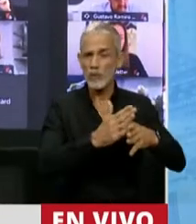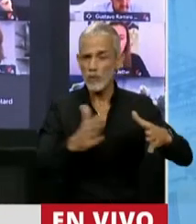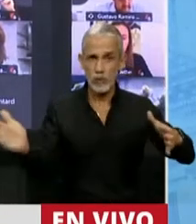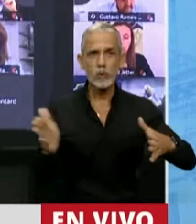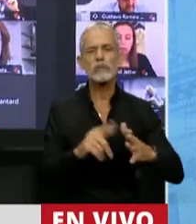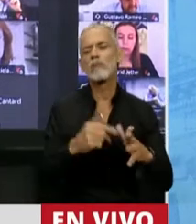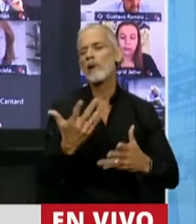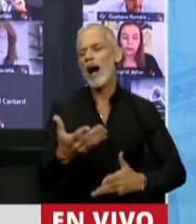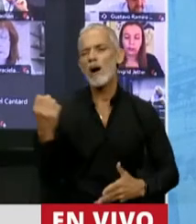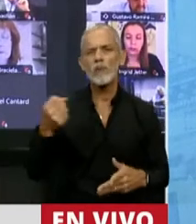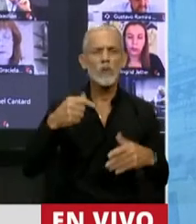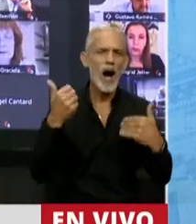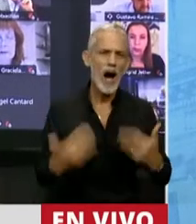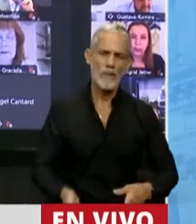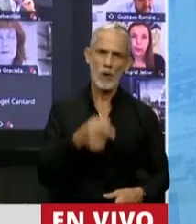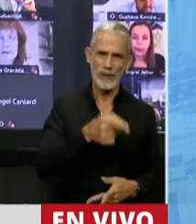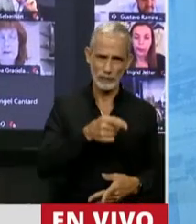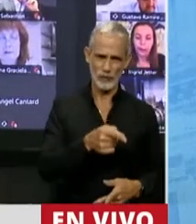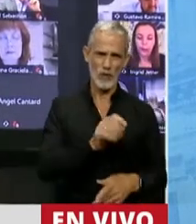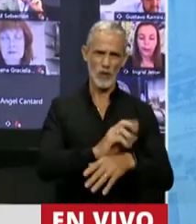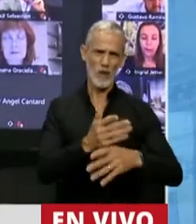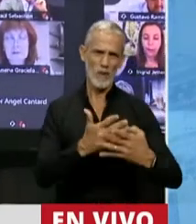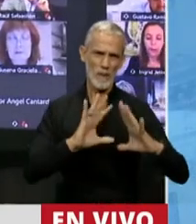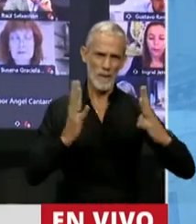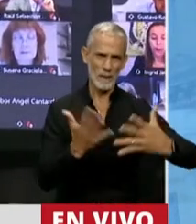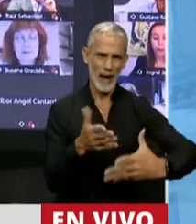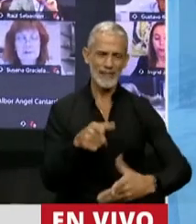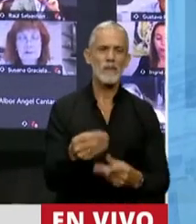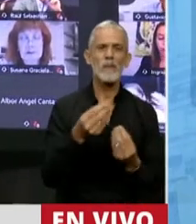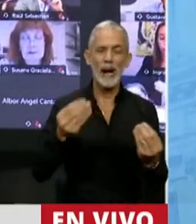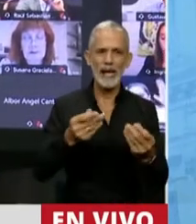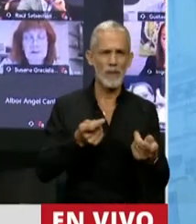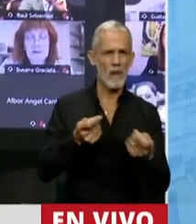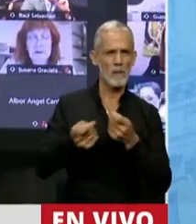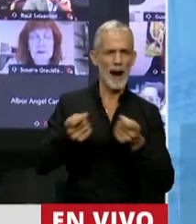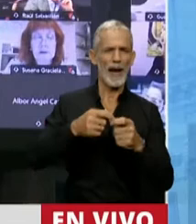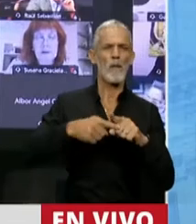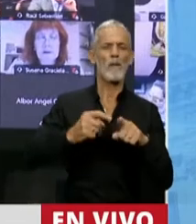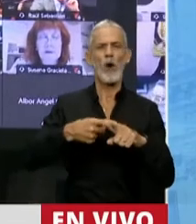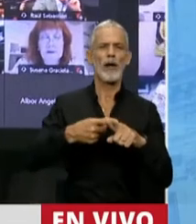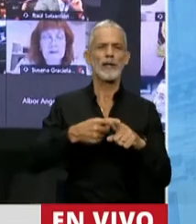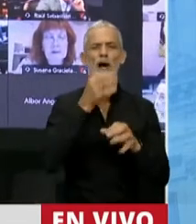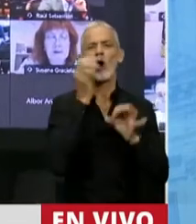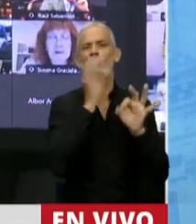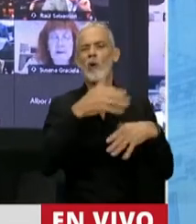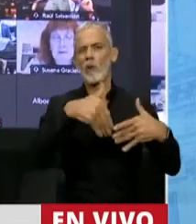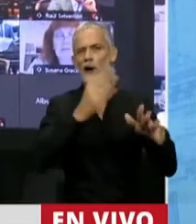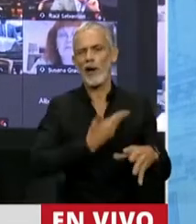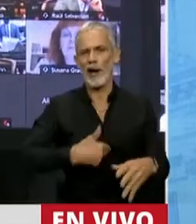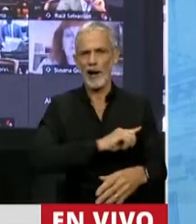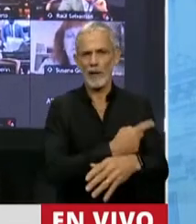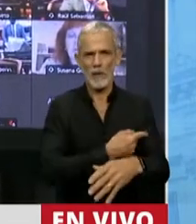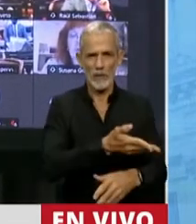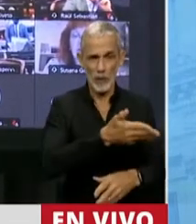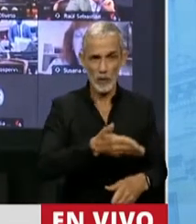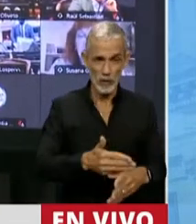utilizó como un instrumento para manejar la política antojo entre paréntesis